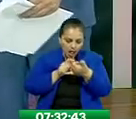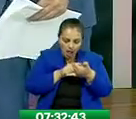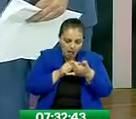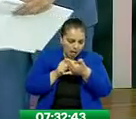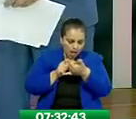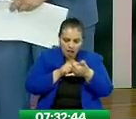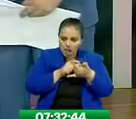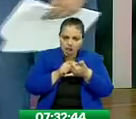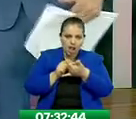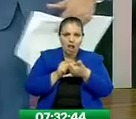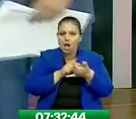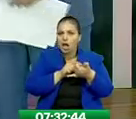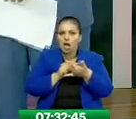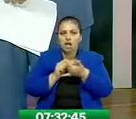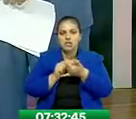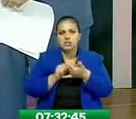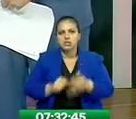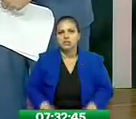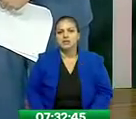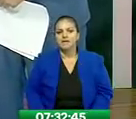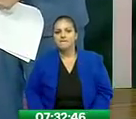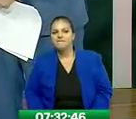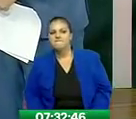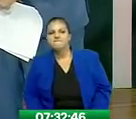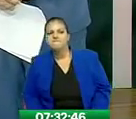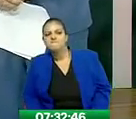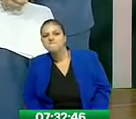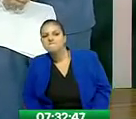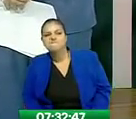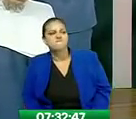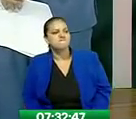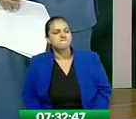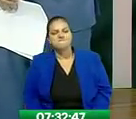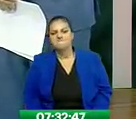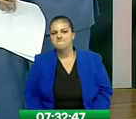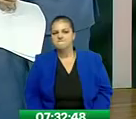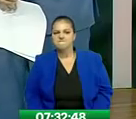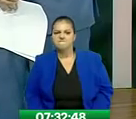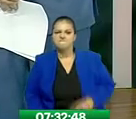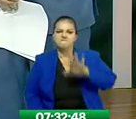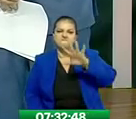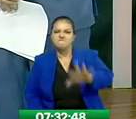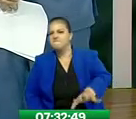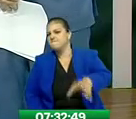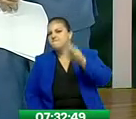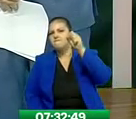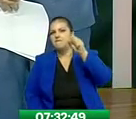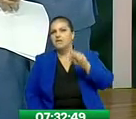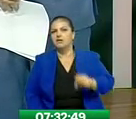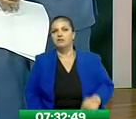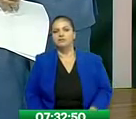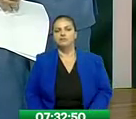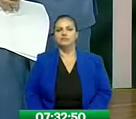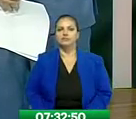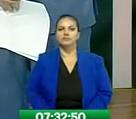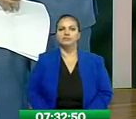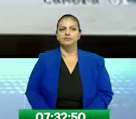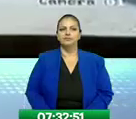y vienen estos dos avivatos a llevársele todo, y por ahí salen ahí, ¿no? Ajá. Bueno, y como bien dice nuestro productor Walter